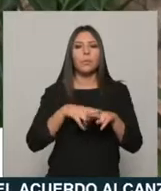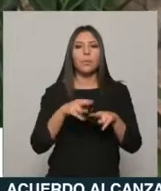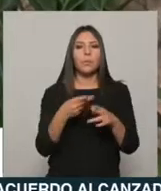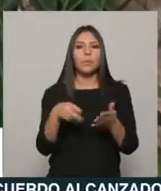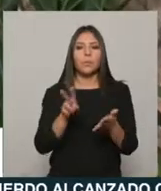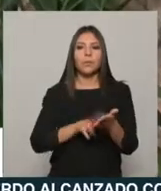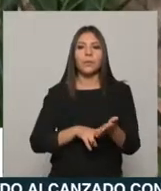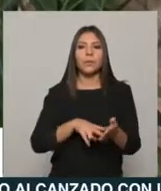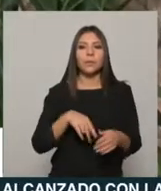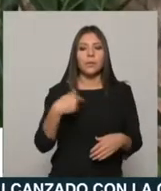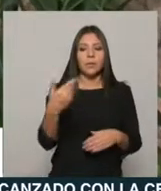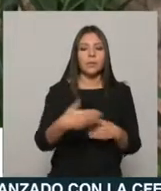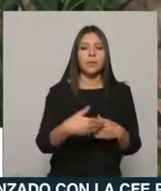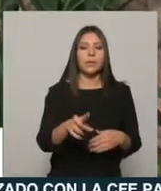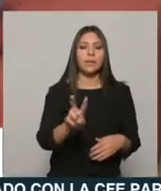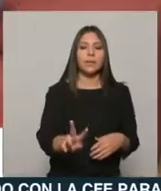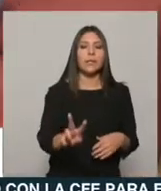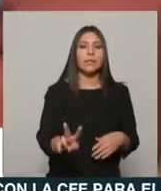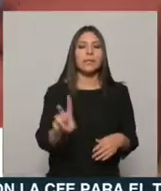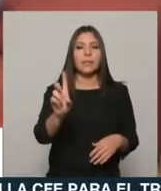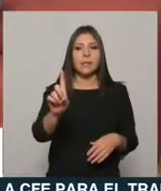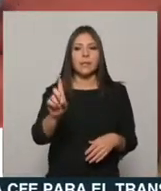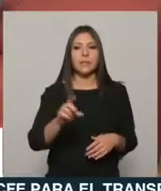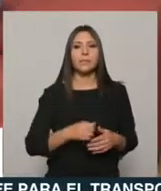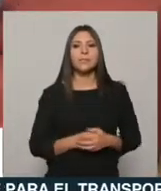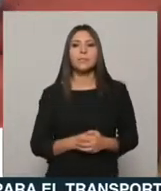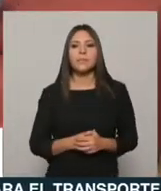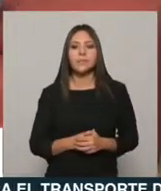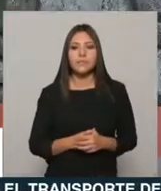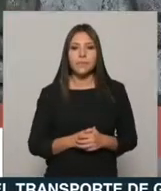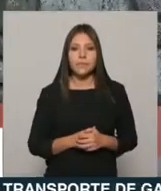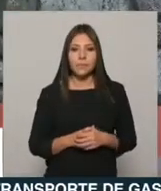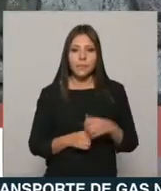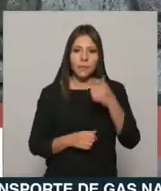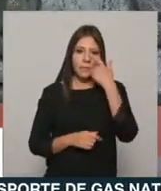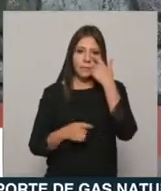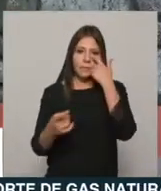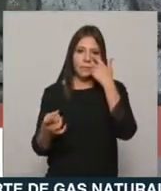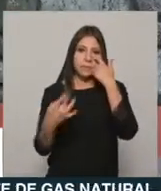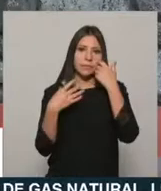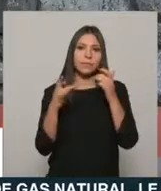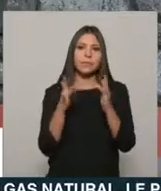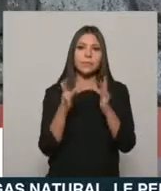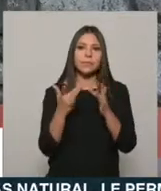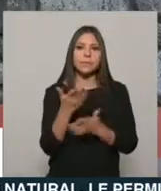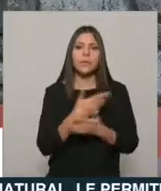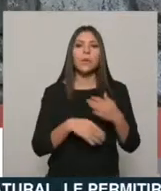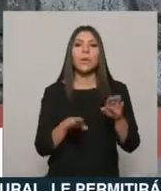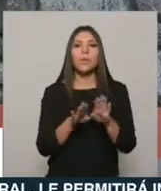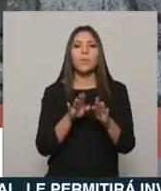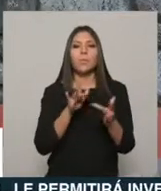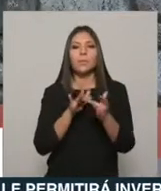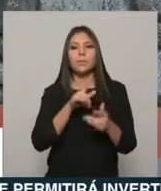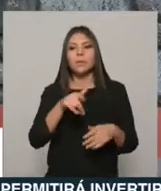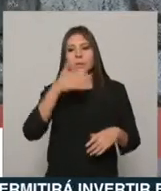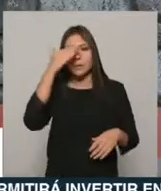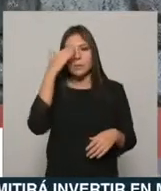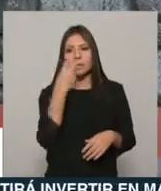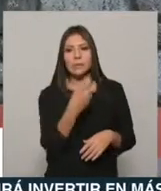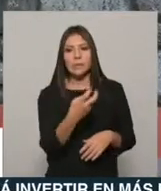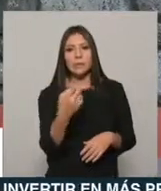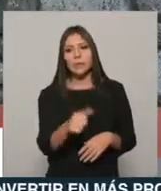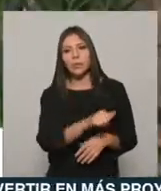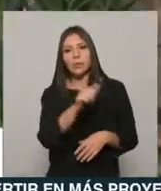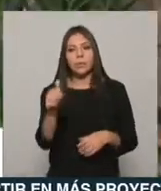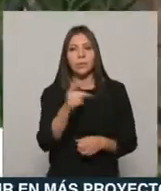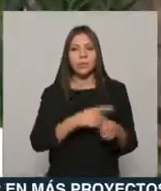para este viernes 30. Viernes 30. Así bueno, es. pues denos tus redes sociales rápidamente, cómo podemos contactarlos para conocer de este y otros proyectos.